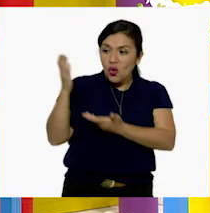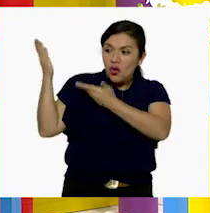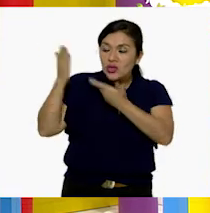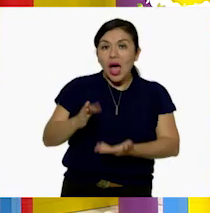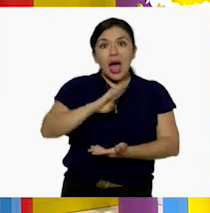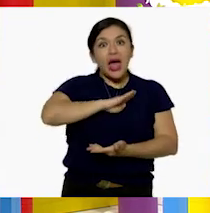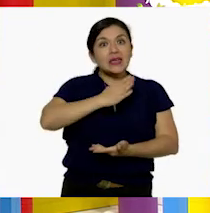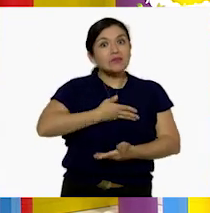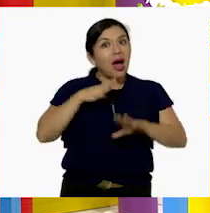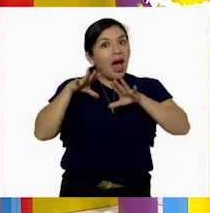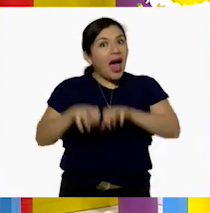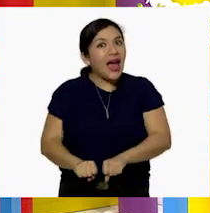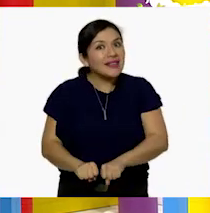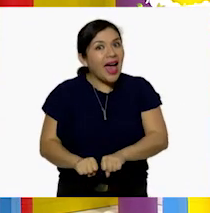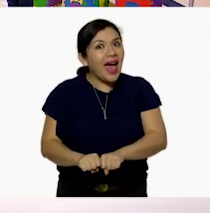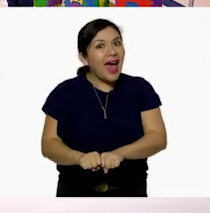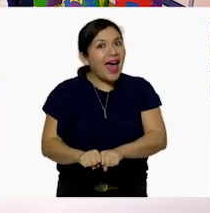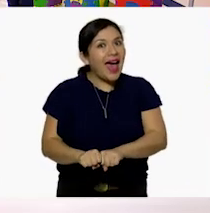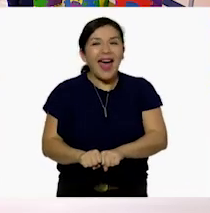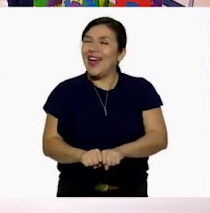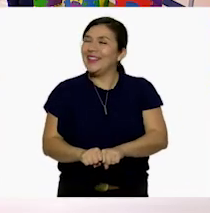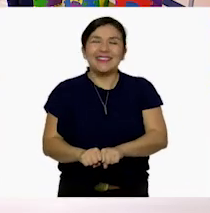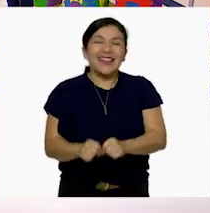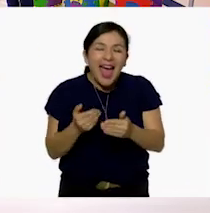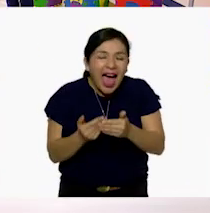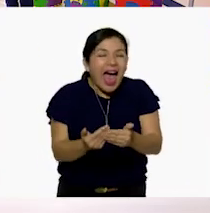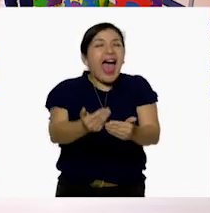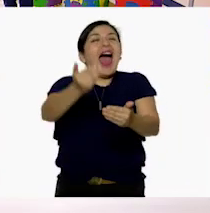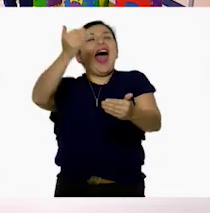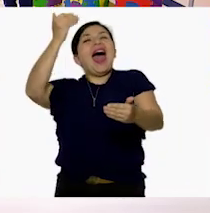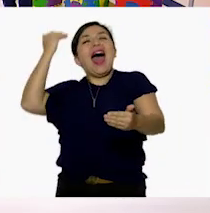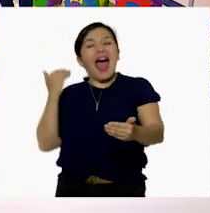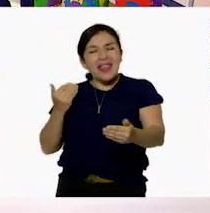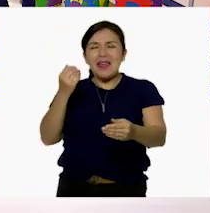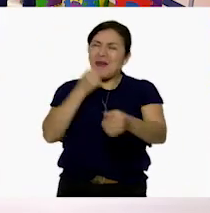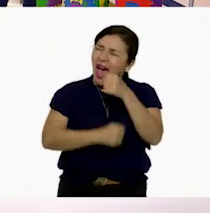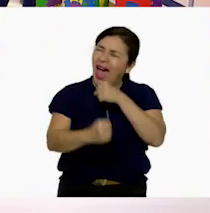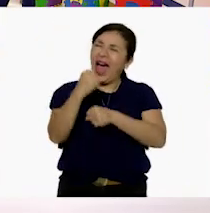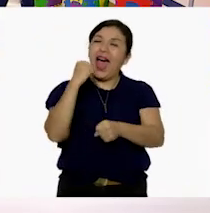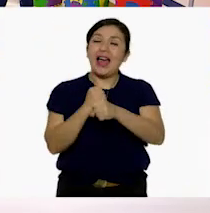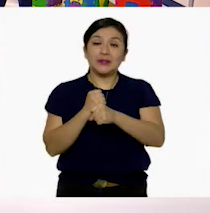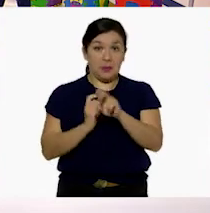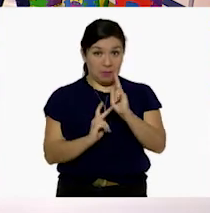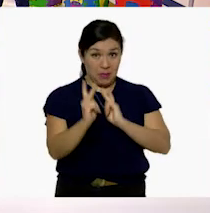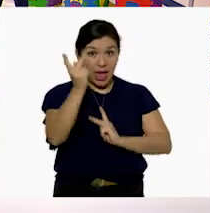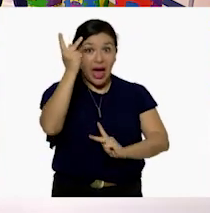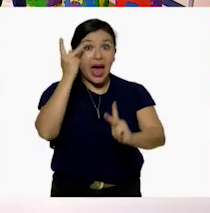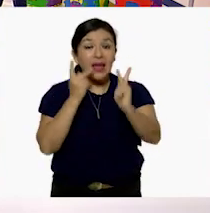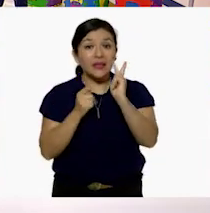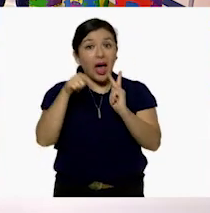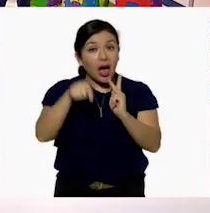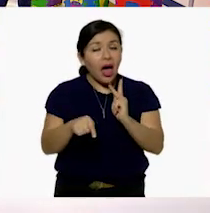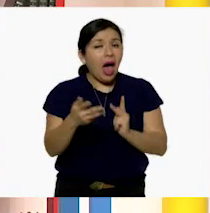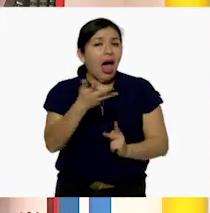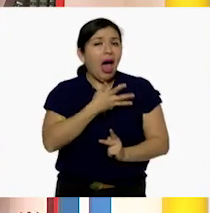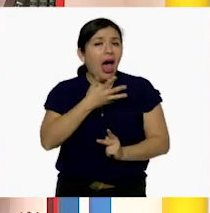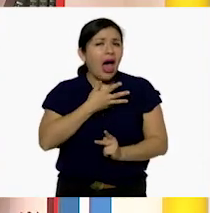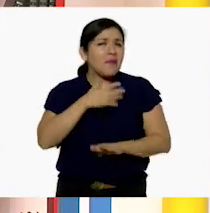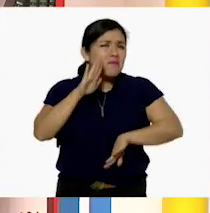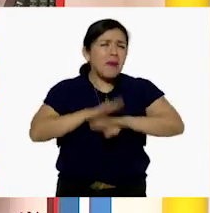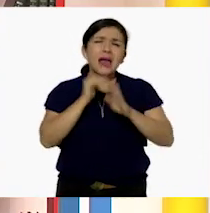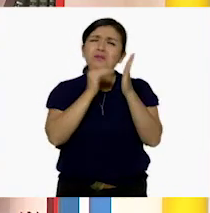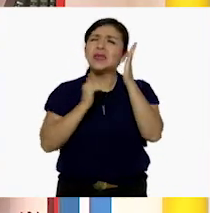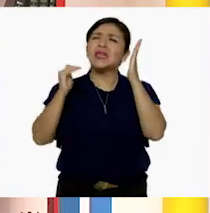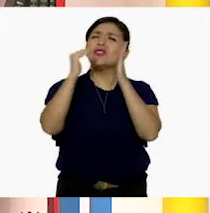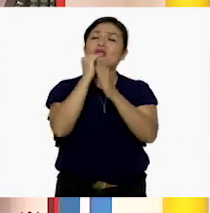México. Pepe, un poquito más atrás. Te faltaron bastantes años. Las plantas, niñas y niños, existen desde hace millones